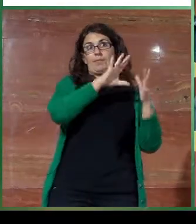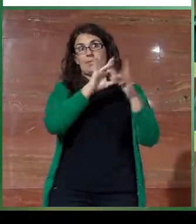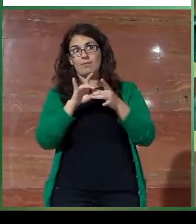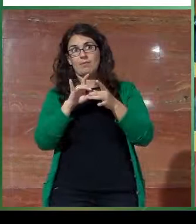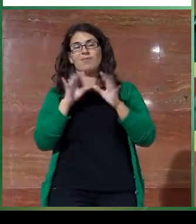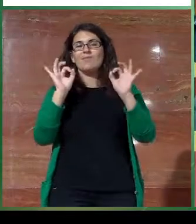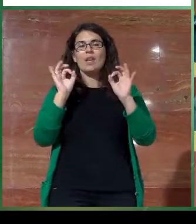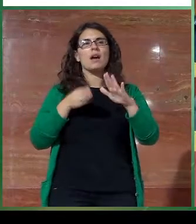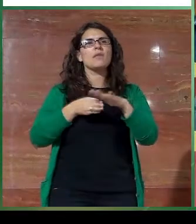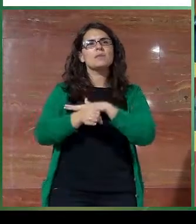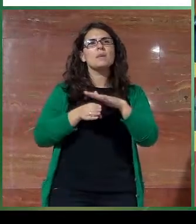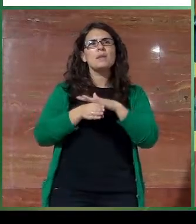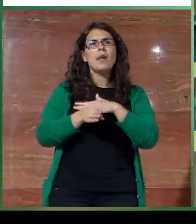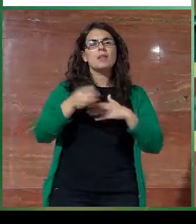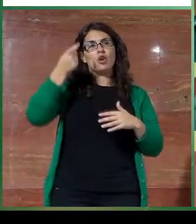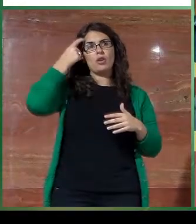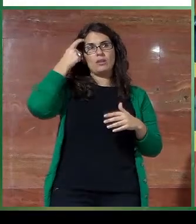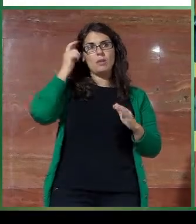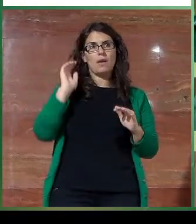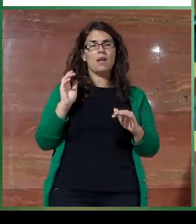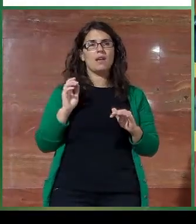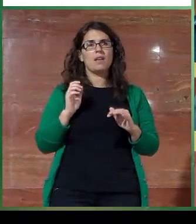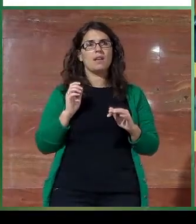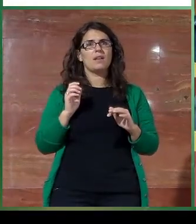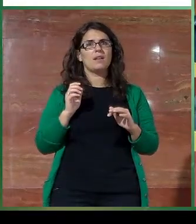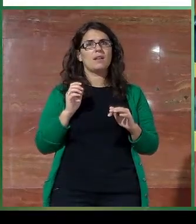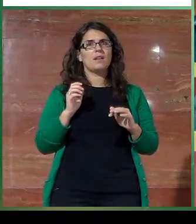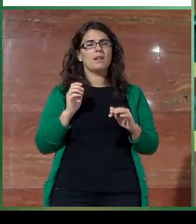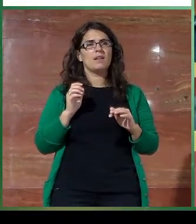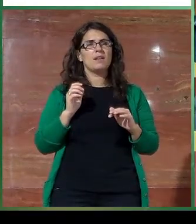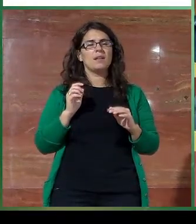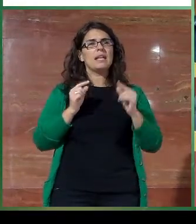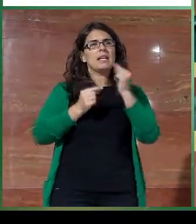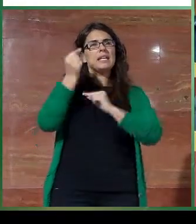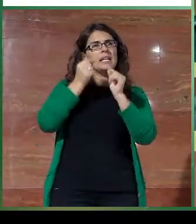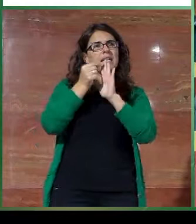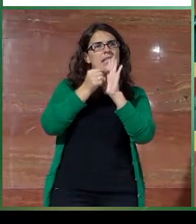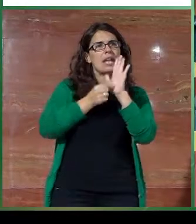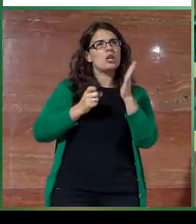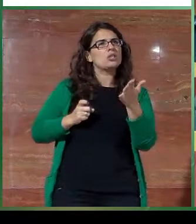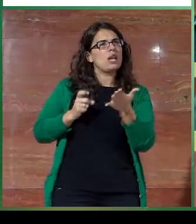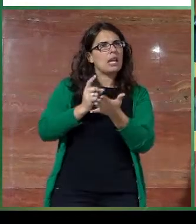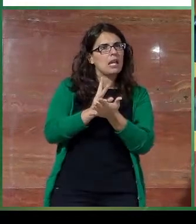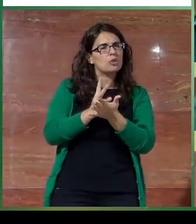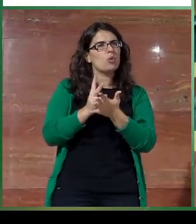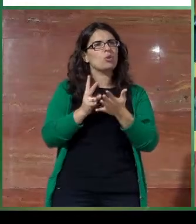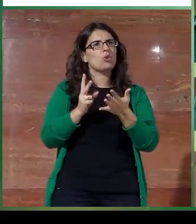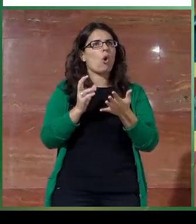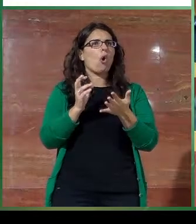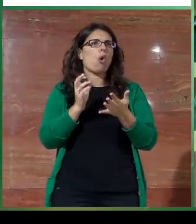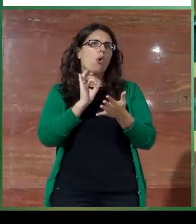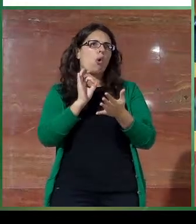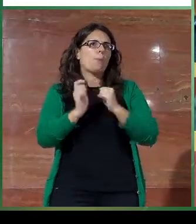la accesibilidad cognitiva, ¿qué criterios, qué retos o qué pistas pensáis vosotros,